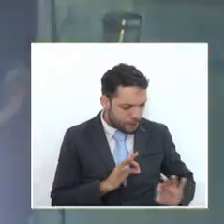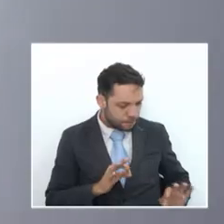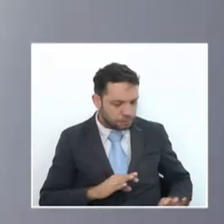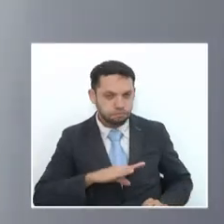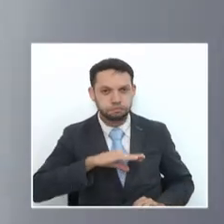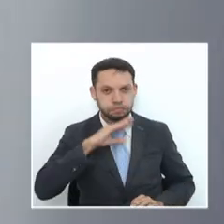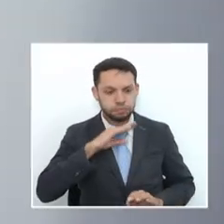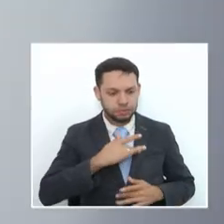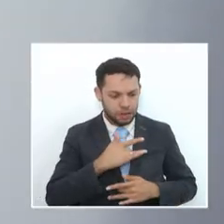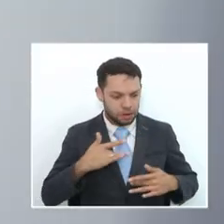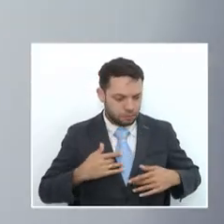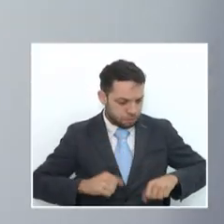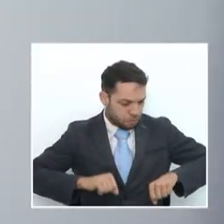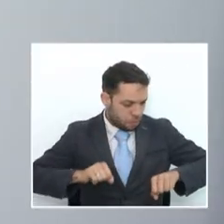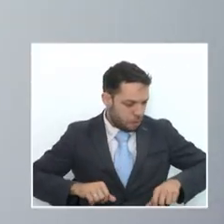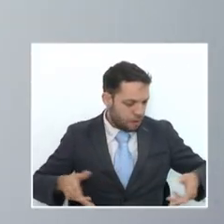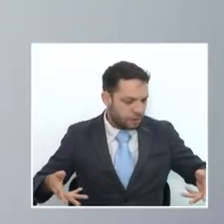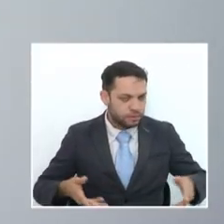bien.